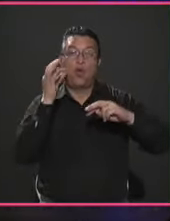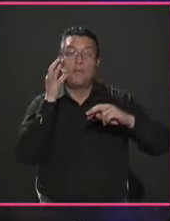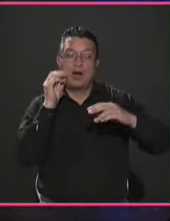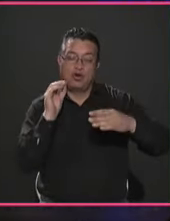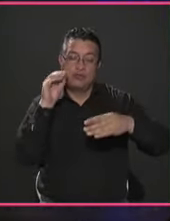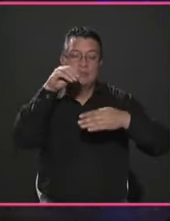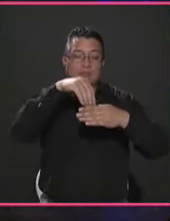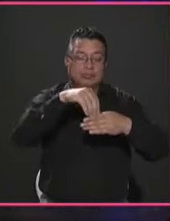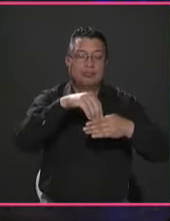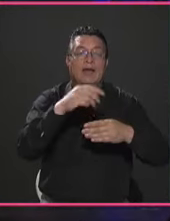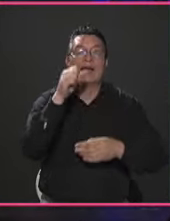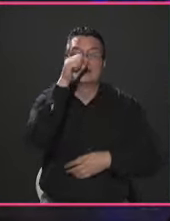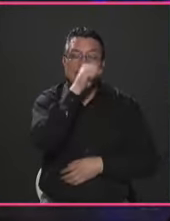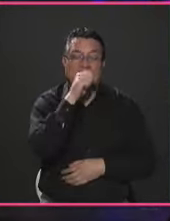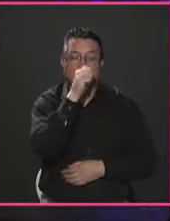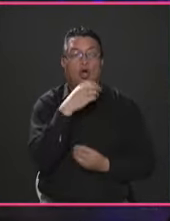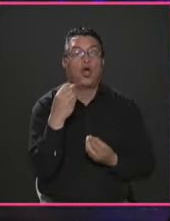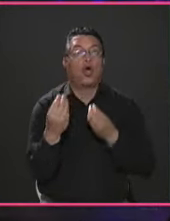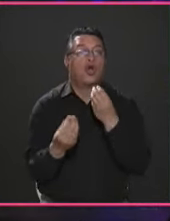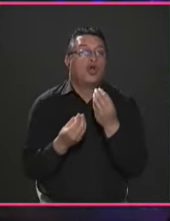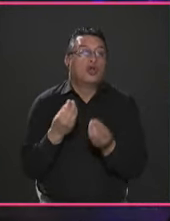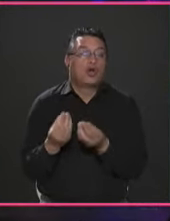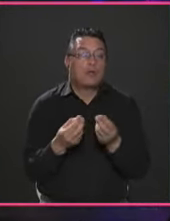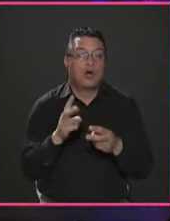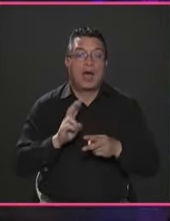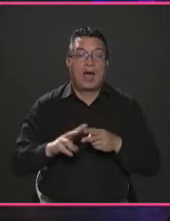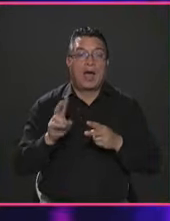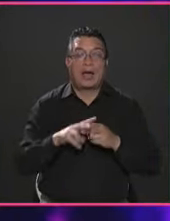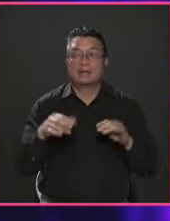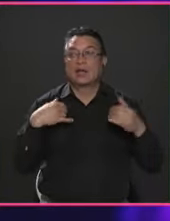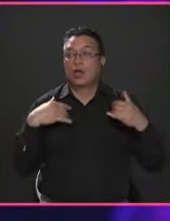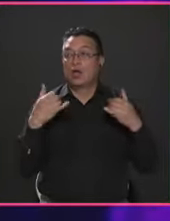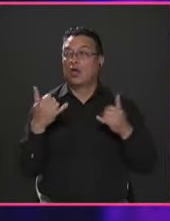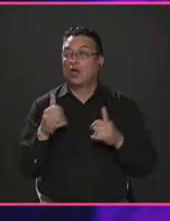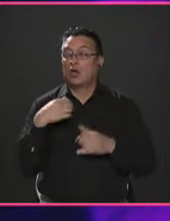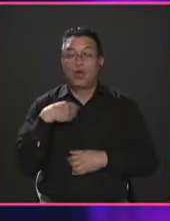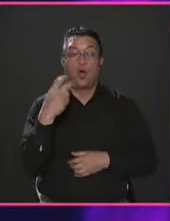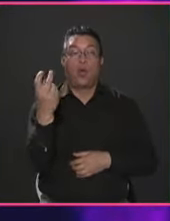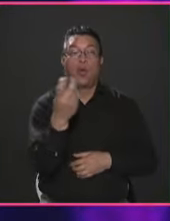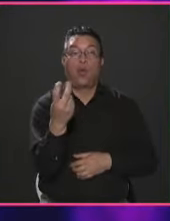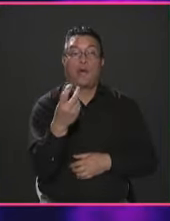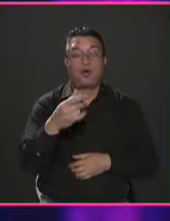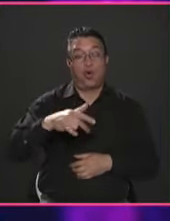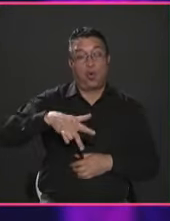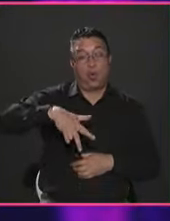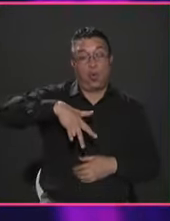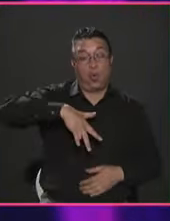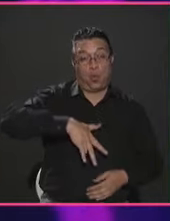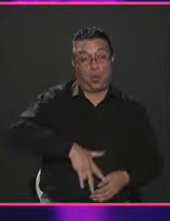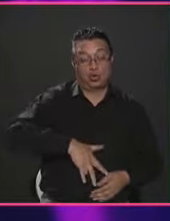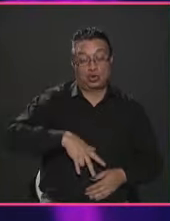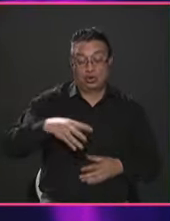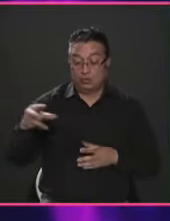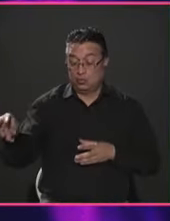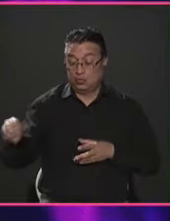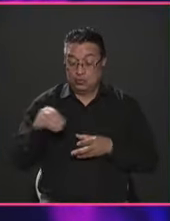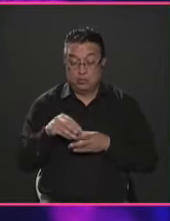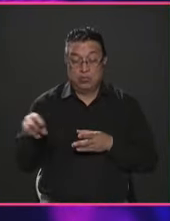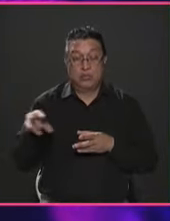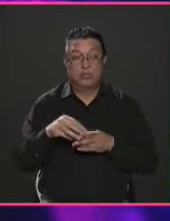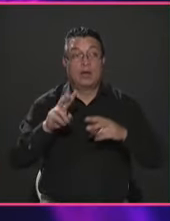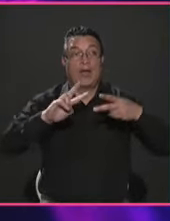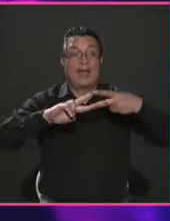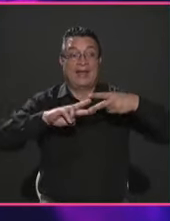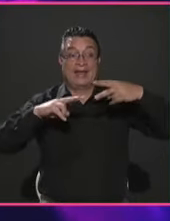cerdo Cómo se hace toman los juegos los huevos del útero toman los el material